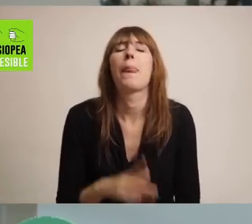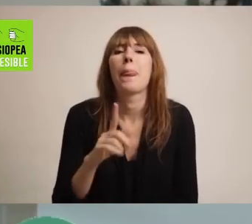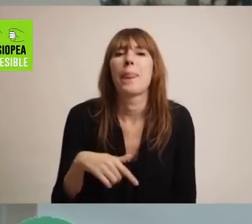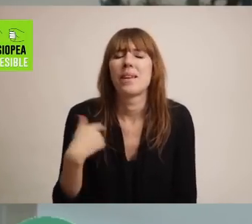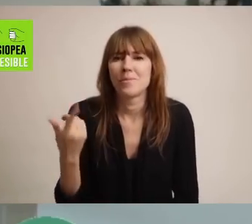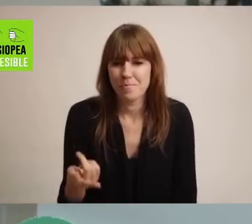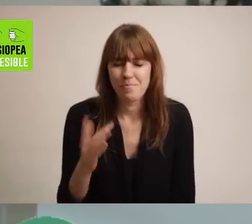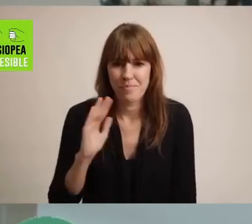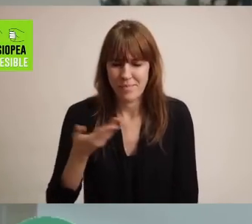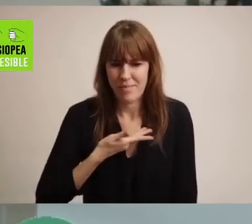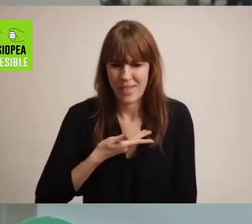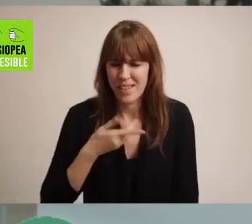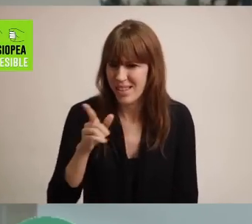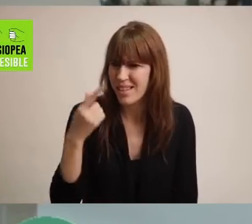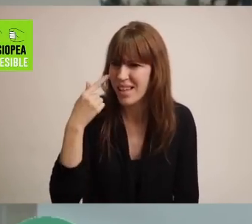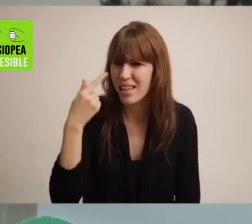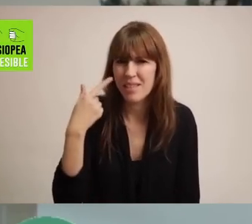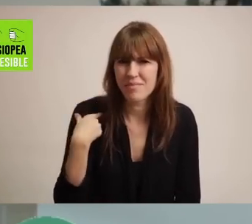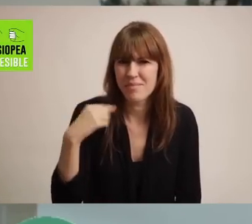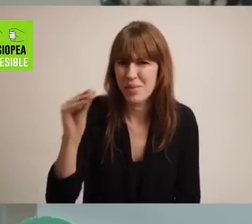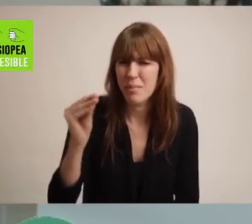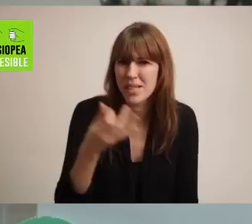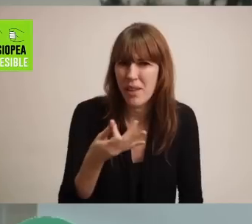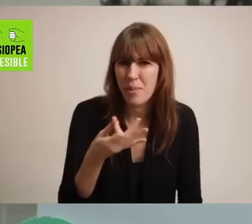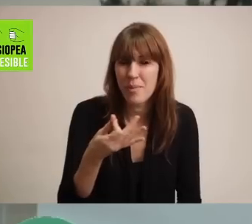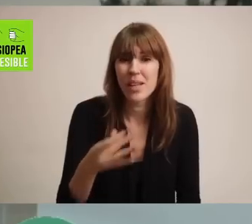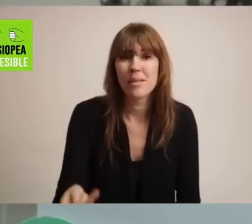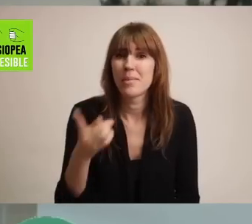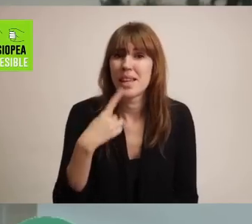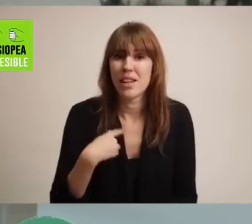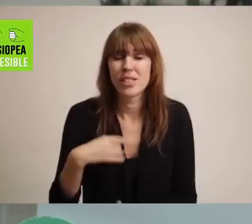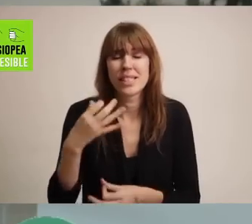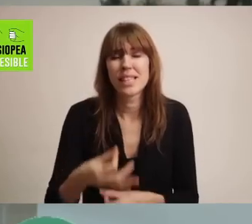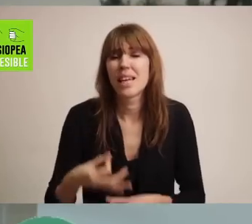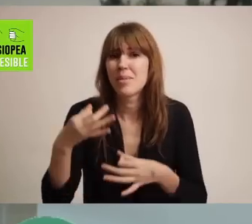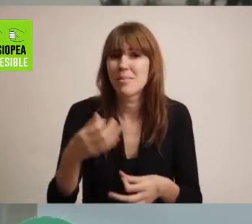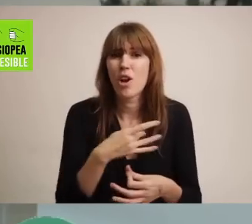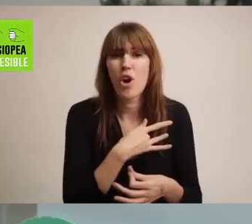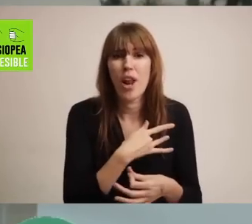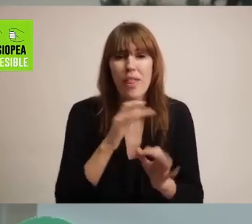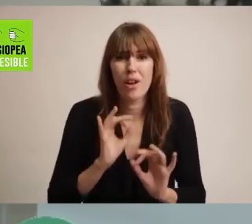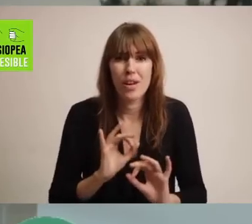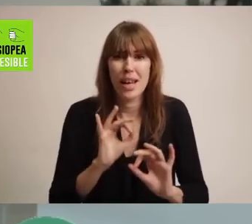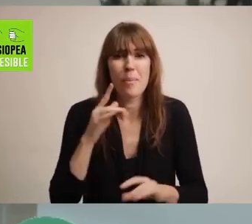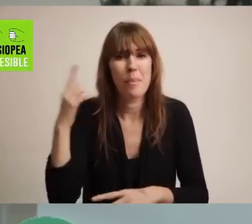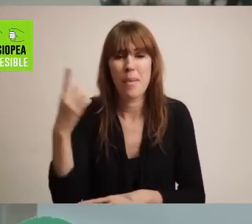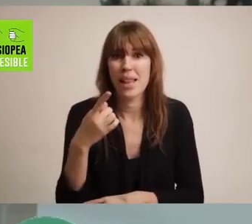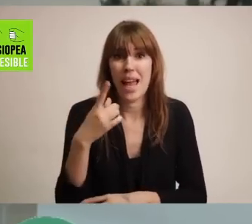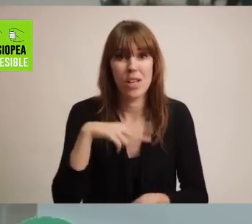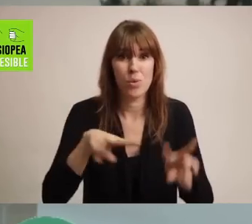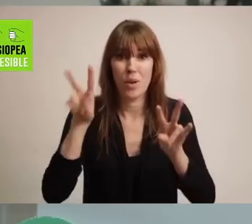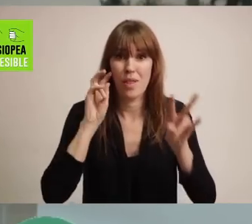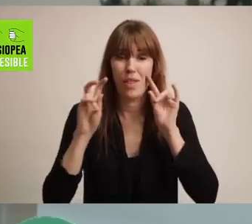Cuando pregunté qué pasaba, me dijeron que siempre me dejara llevar por mi corazón, por